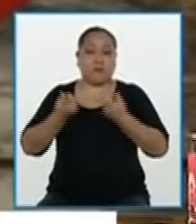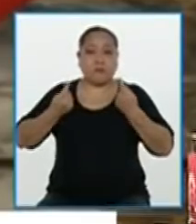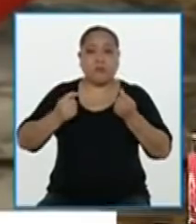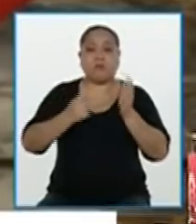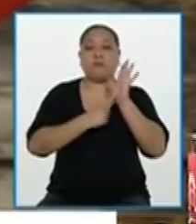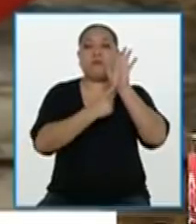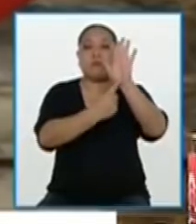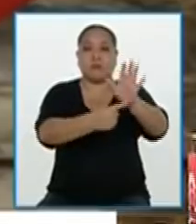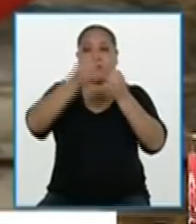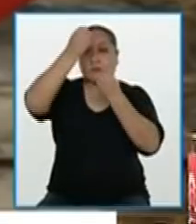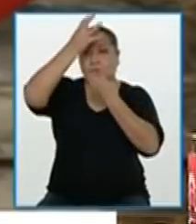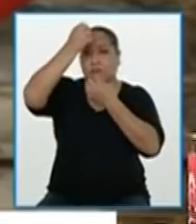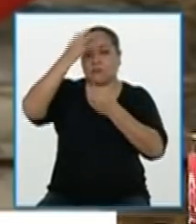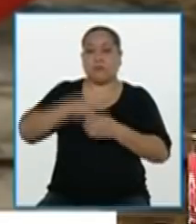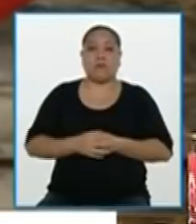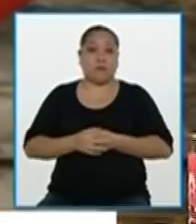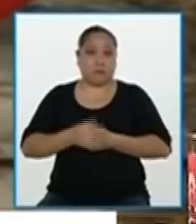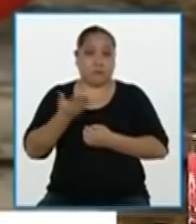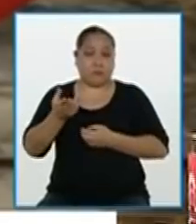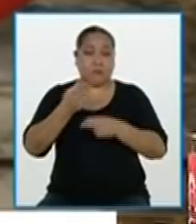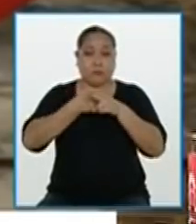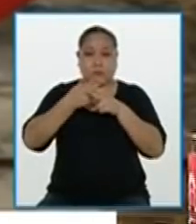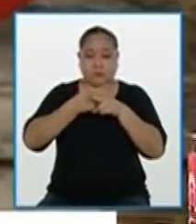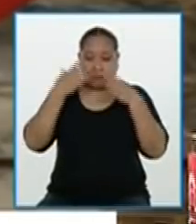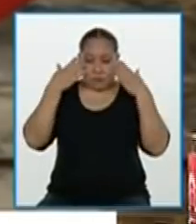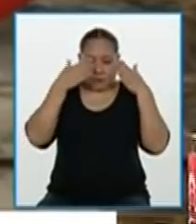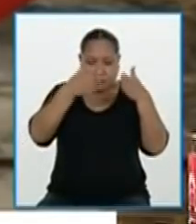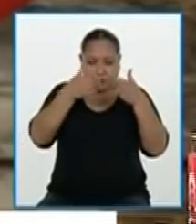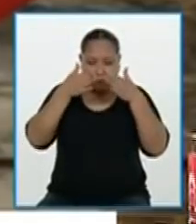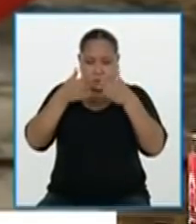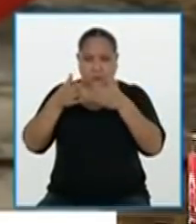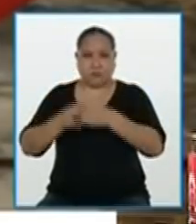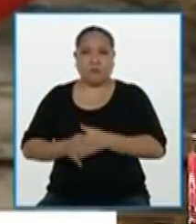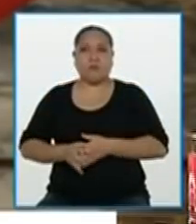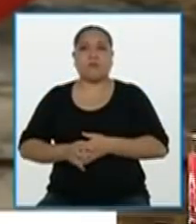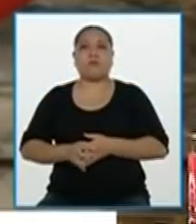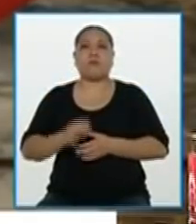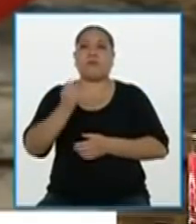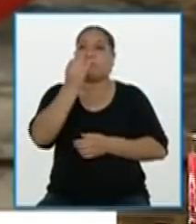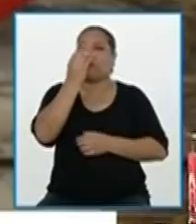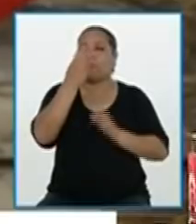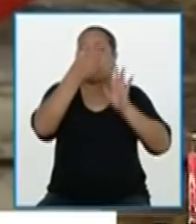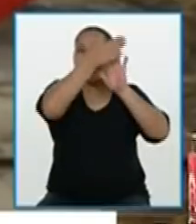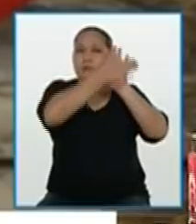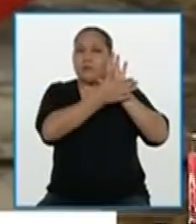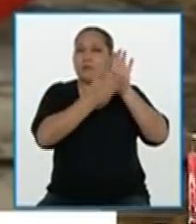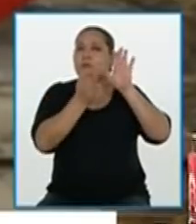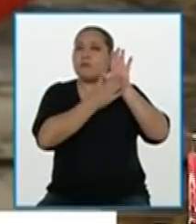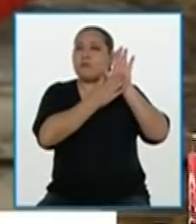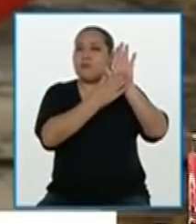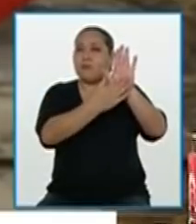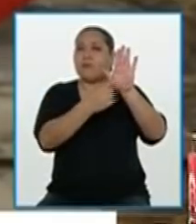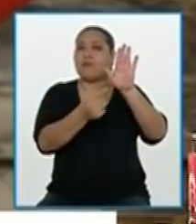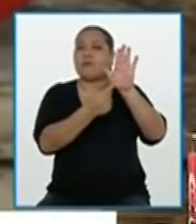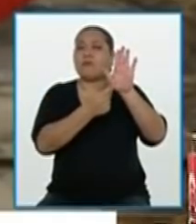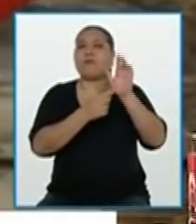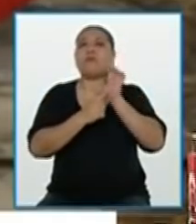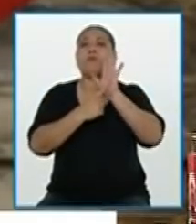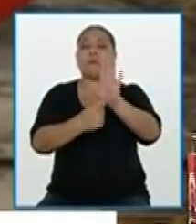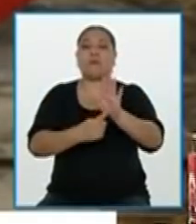Algunos subsidios adicionales para salarios por debajo de cierto monto. ¿No? Ha habido también una postergación en el pago de